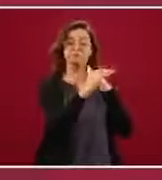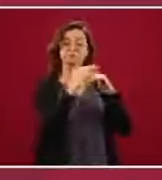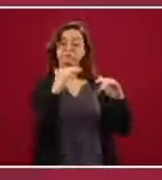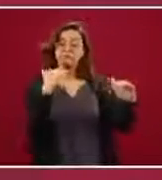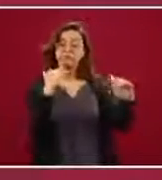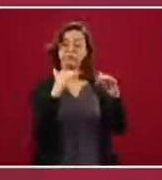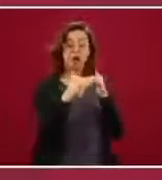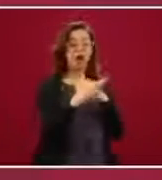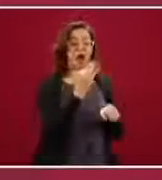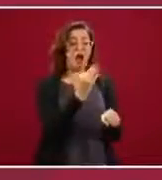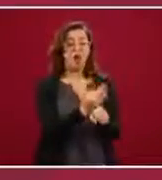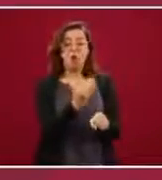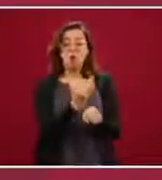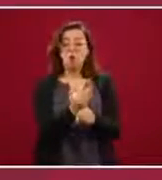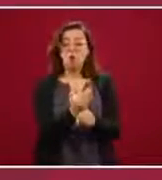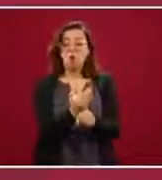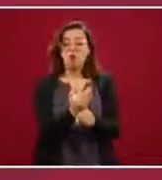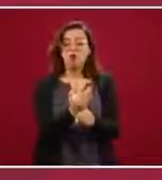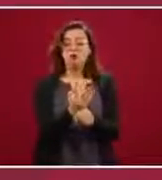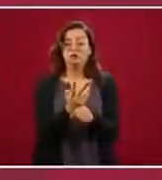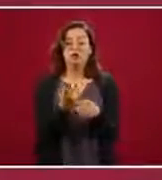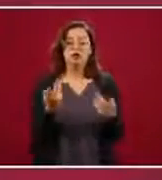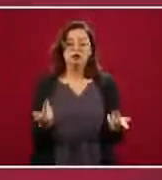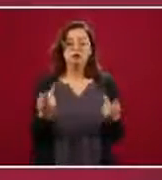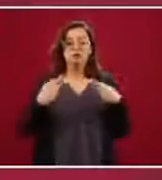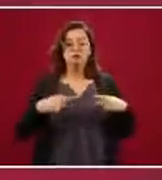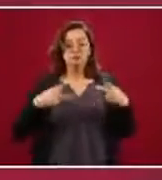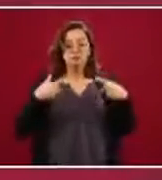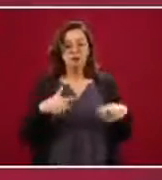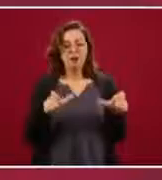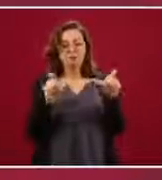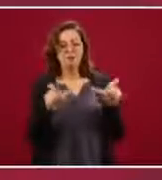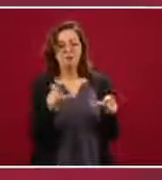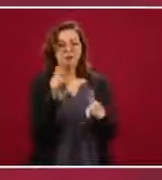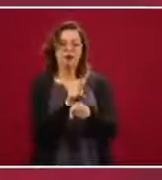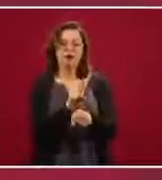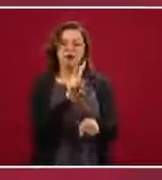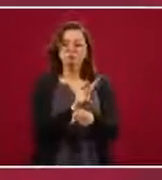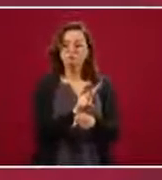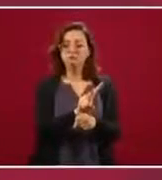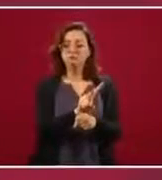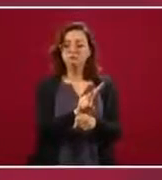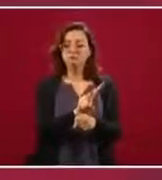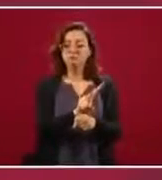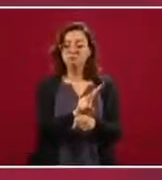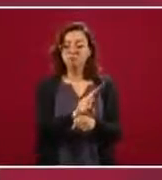momento, el filtrado de pasajeros se volvería